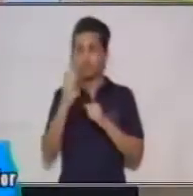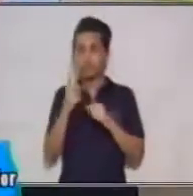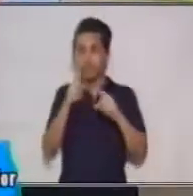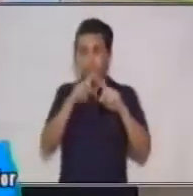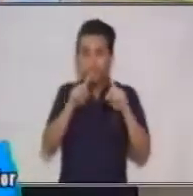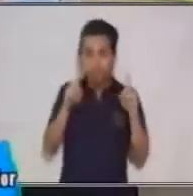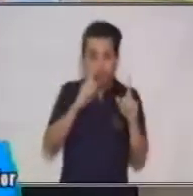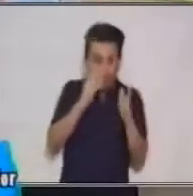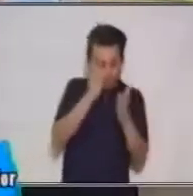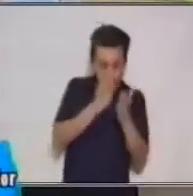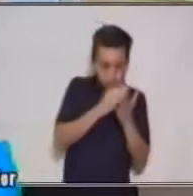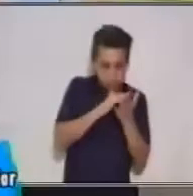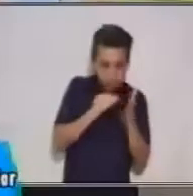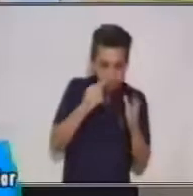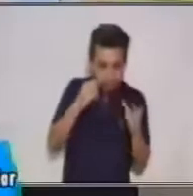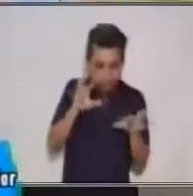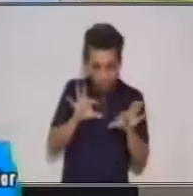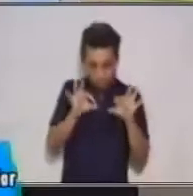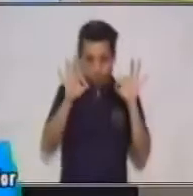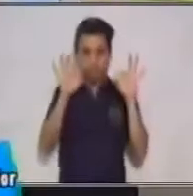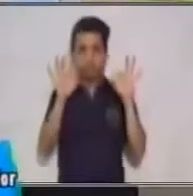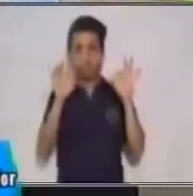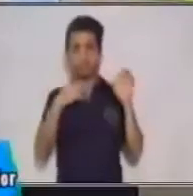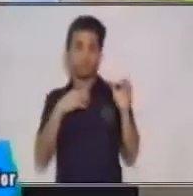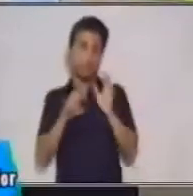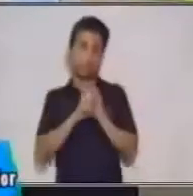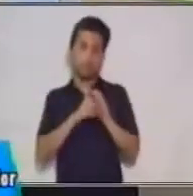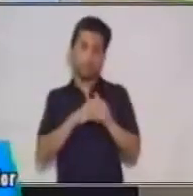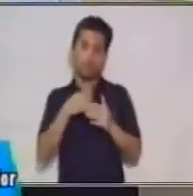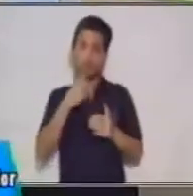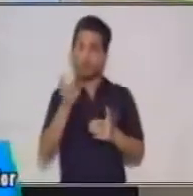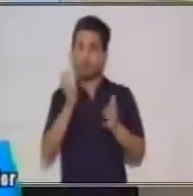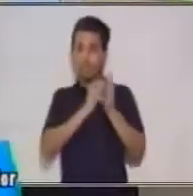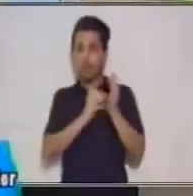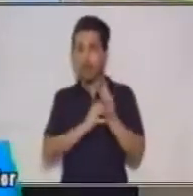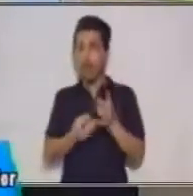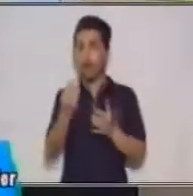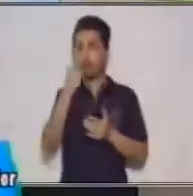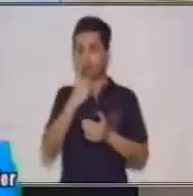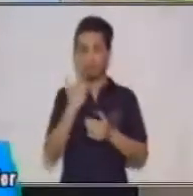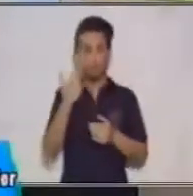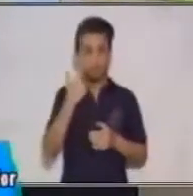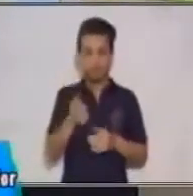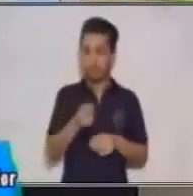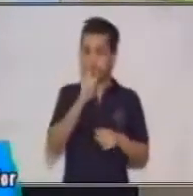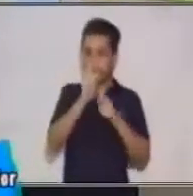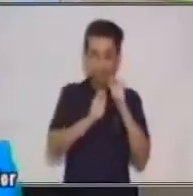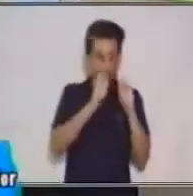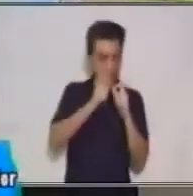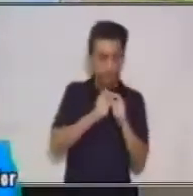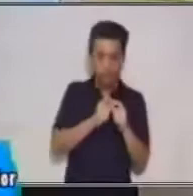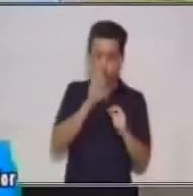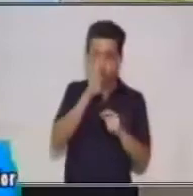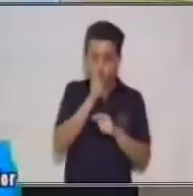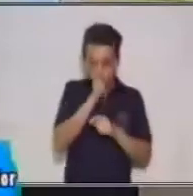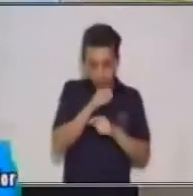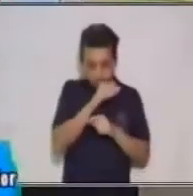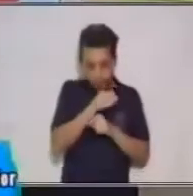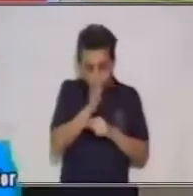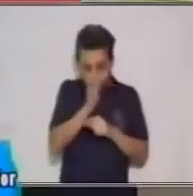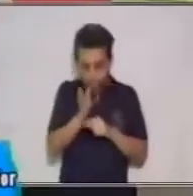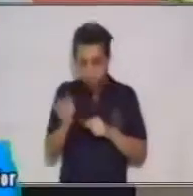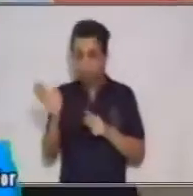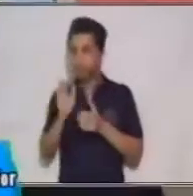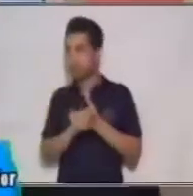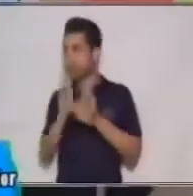lo que podríamos disponer a la hora que nos quisiéramos comer esta naranja, pero es exactamente dividida en cuatro partes iguales. Las